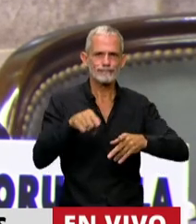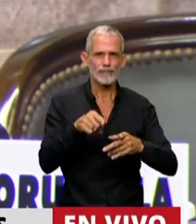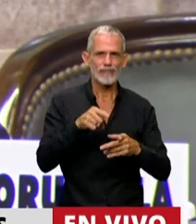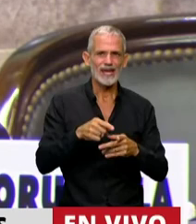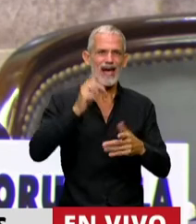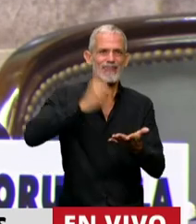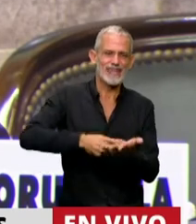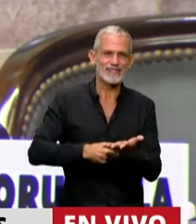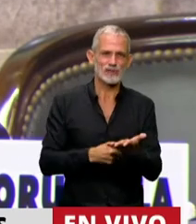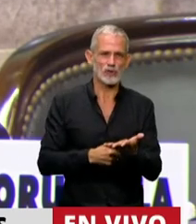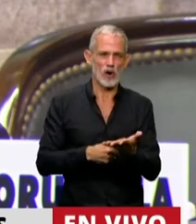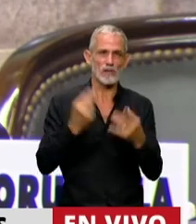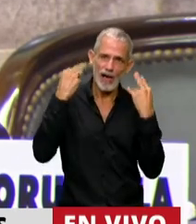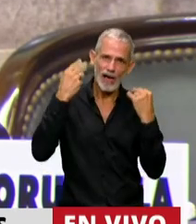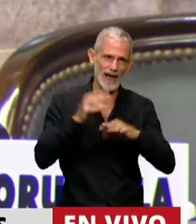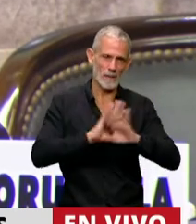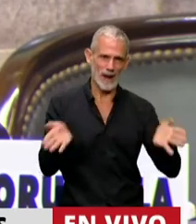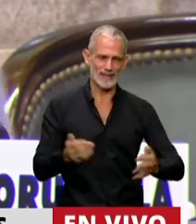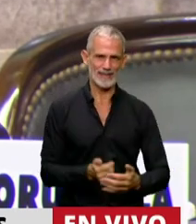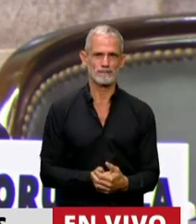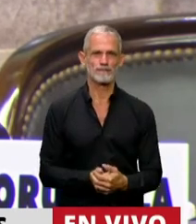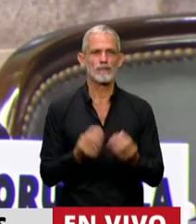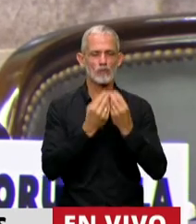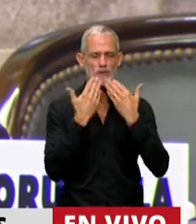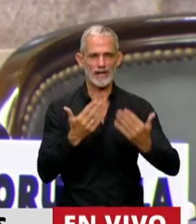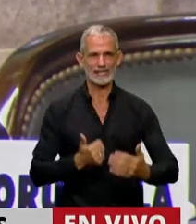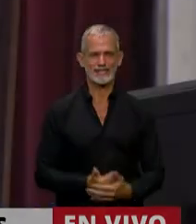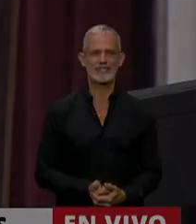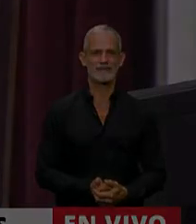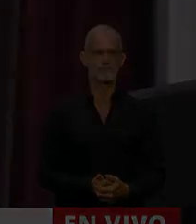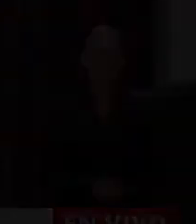soberana y no de más sometimiento como se va a hacer hoy. Muchas gracias. Gracias, diputado.